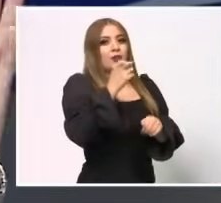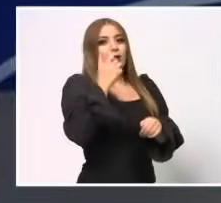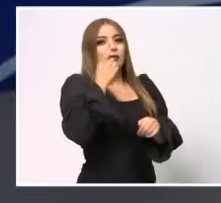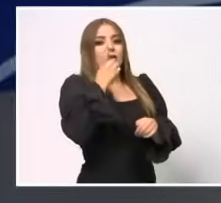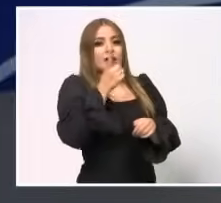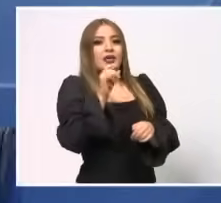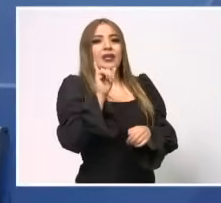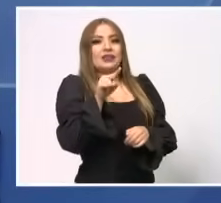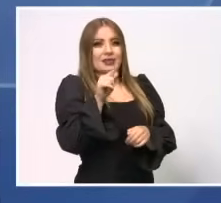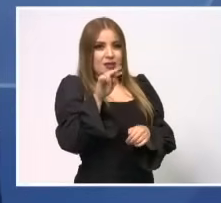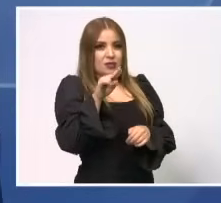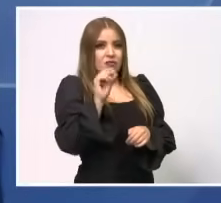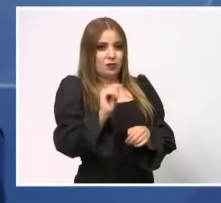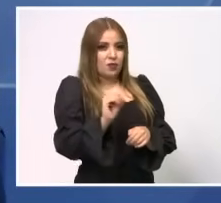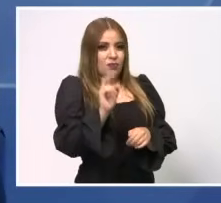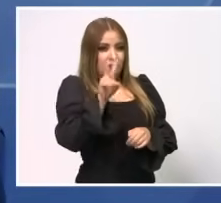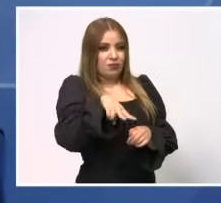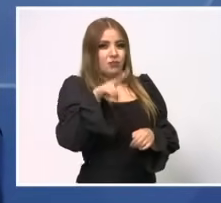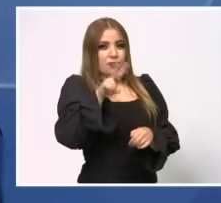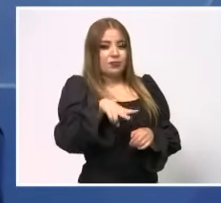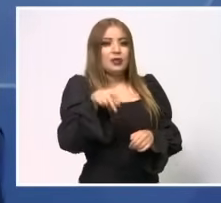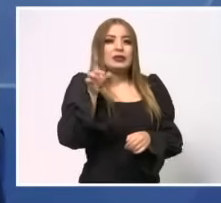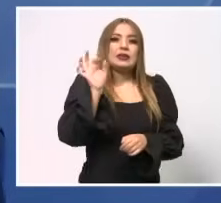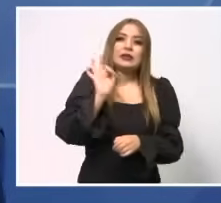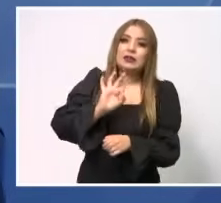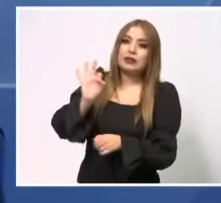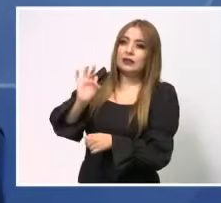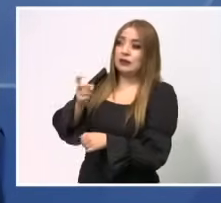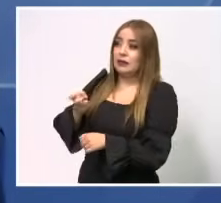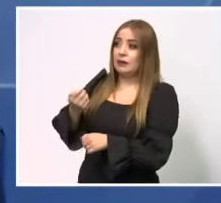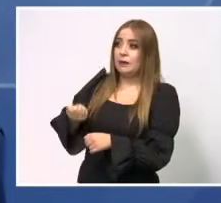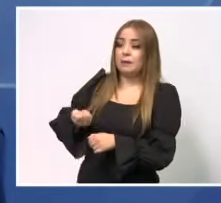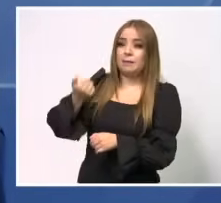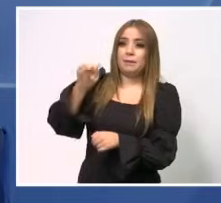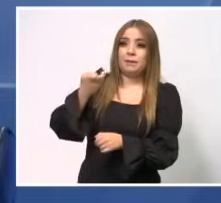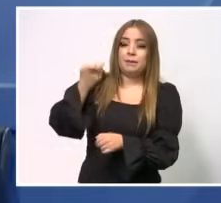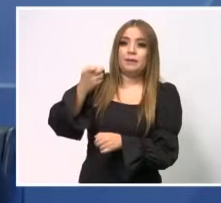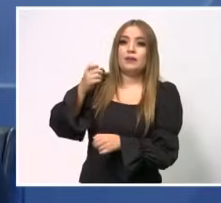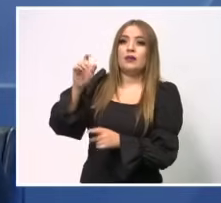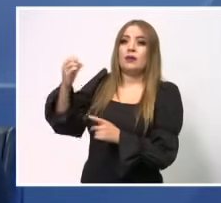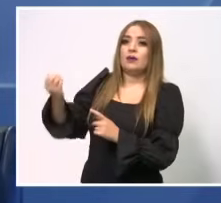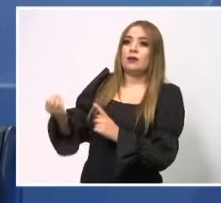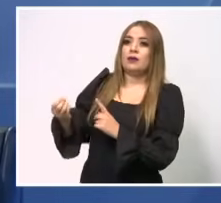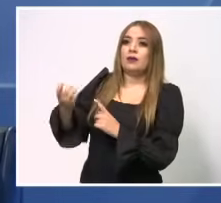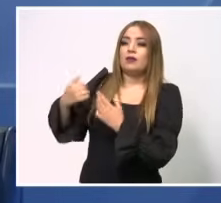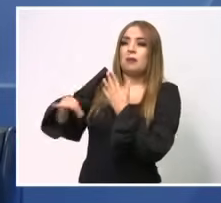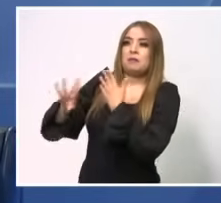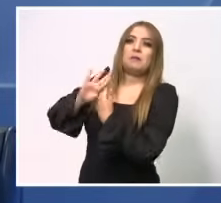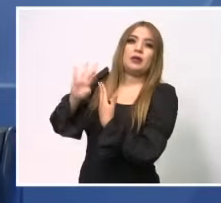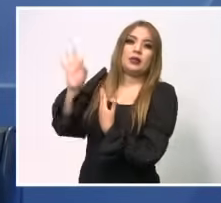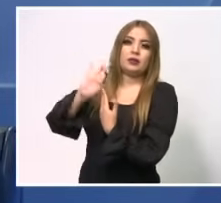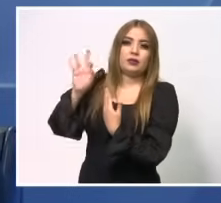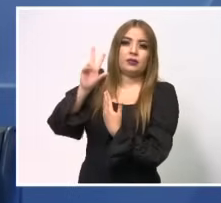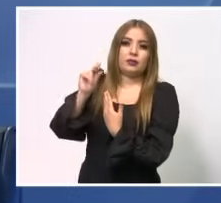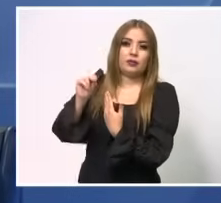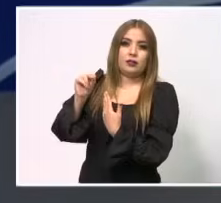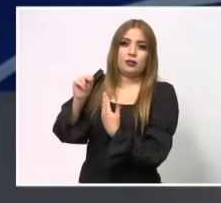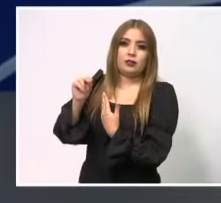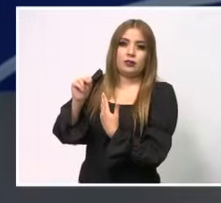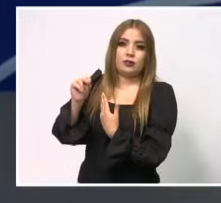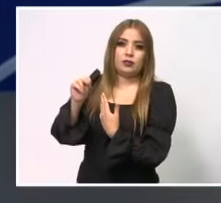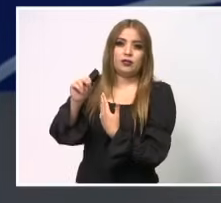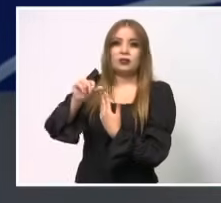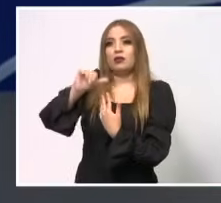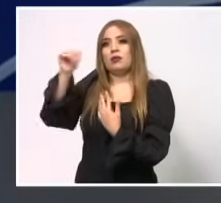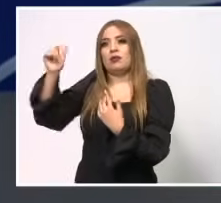de agresión exactamente probablemente el primero que insultó no te dan no tenía la intención de agredir físicamente porque pues estaba pero